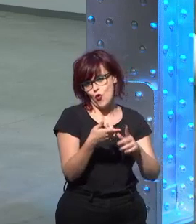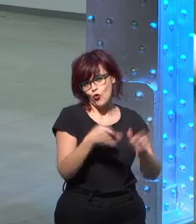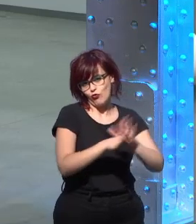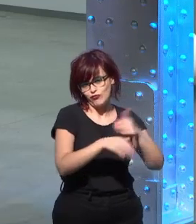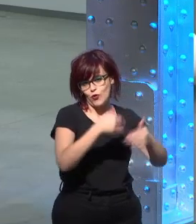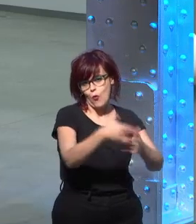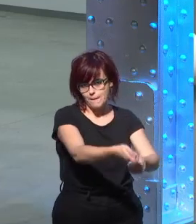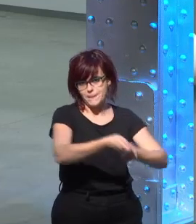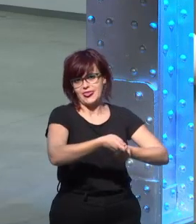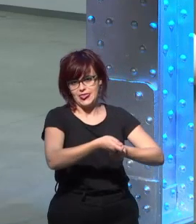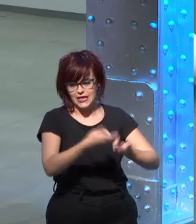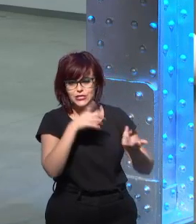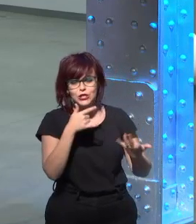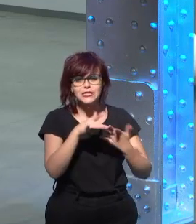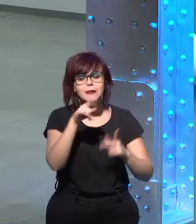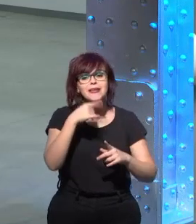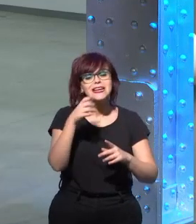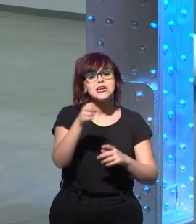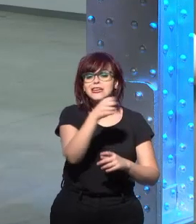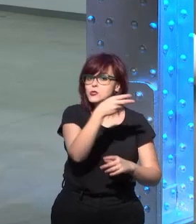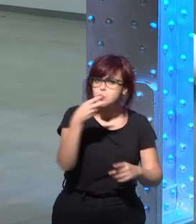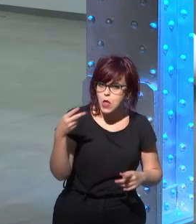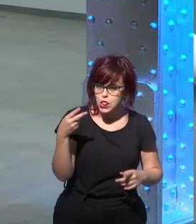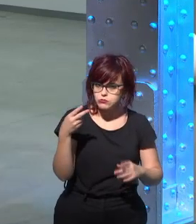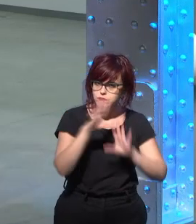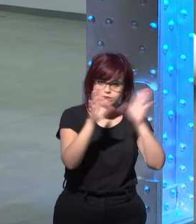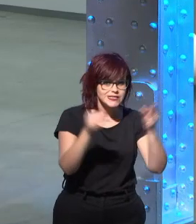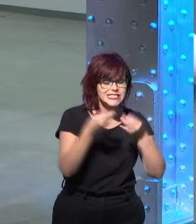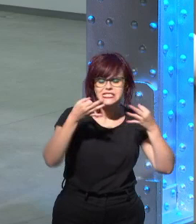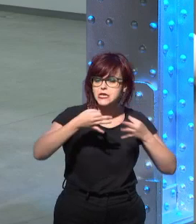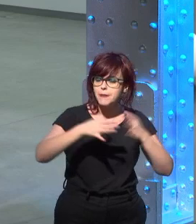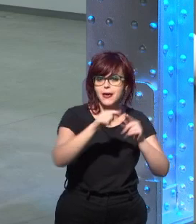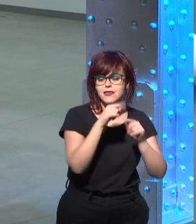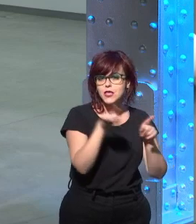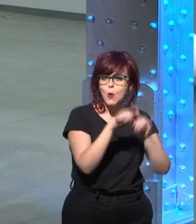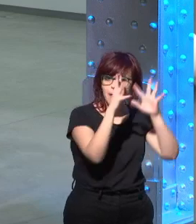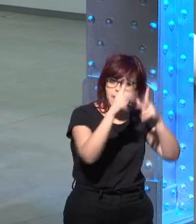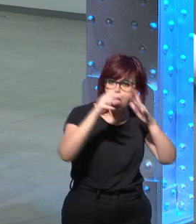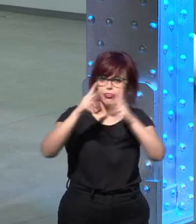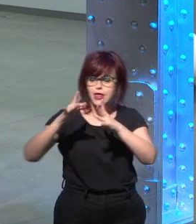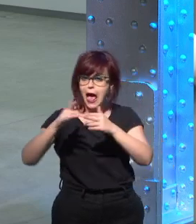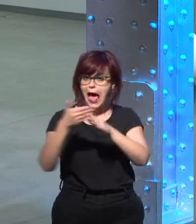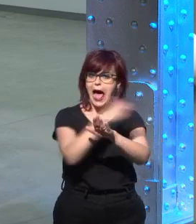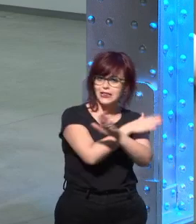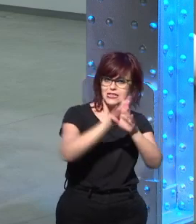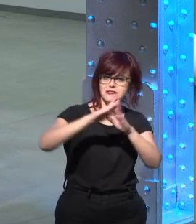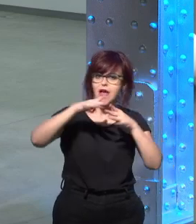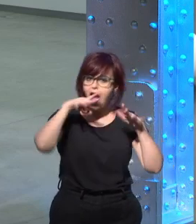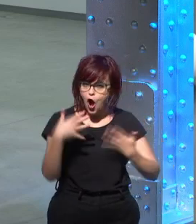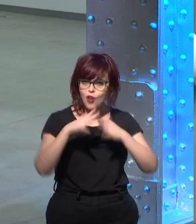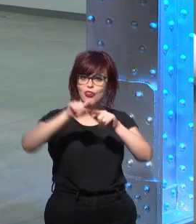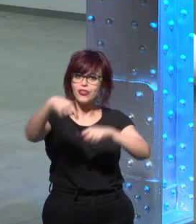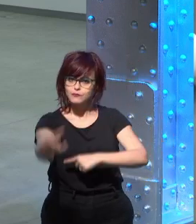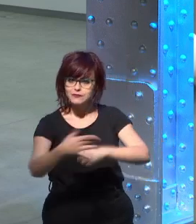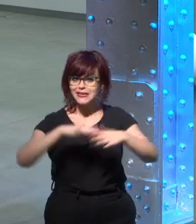Hay que medir los resultados antes, durante y después. O sea, cada vez es más habitual el que la